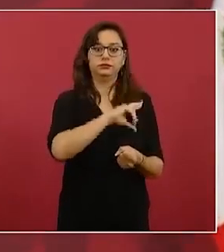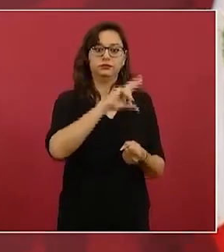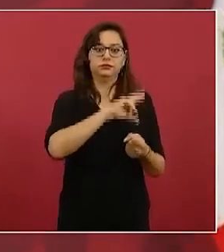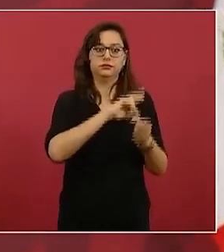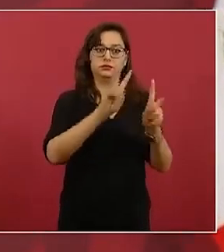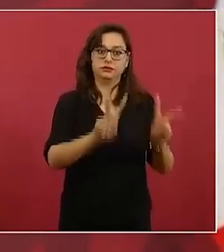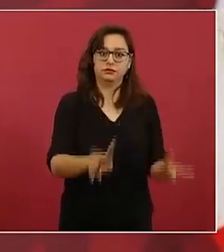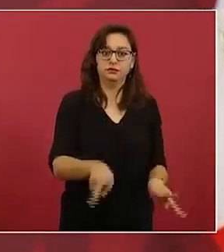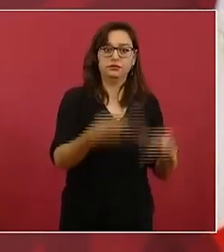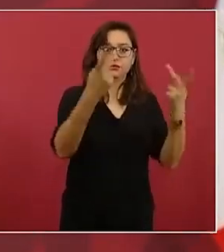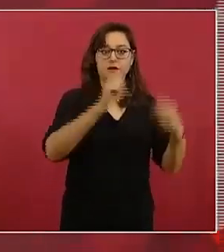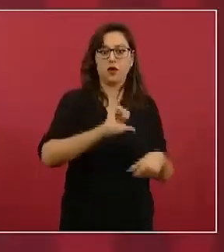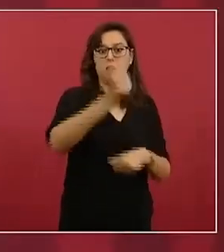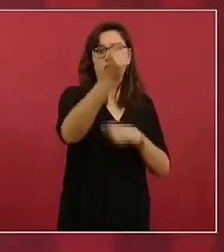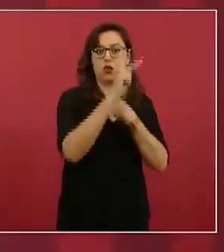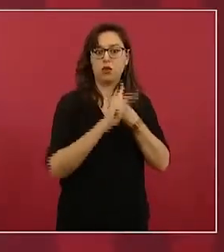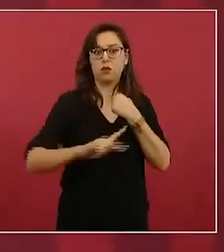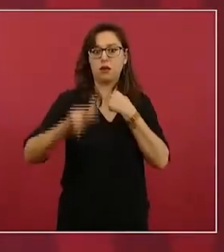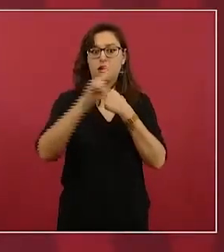a extranjeros,